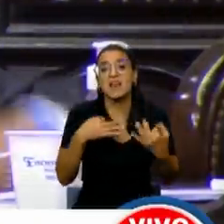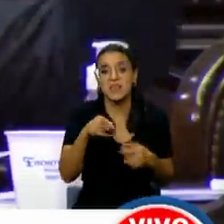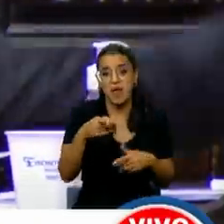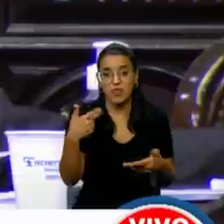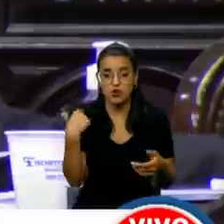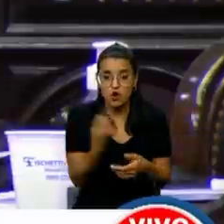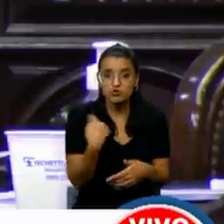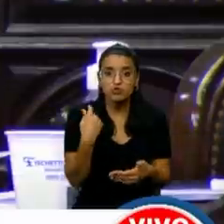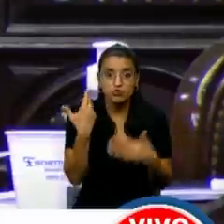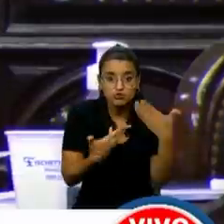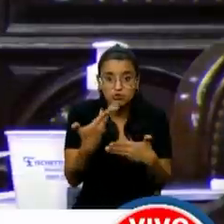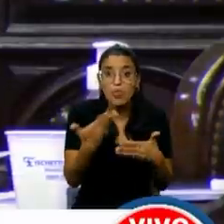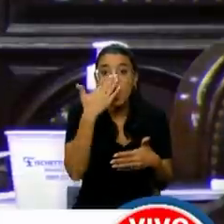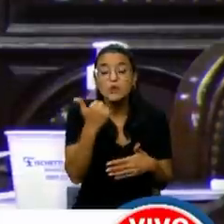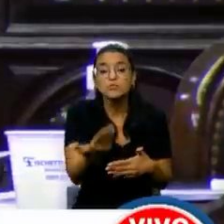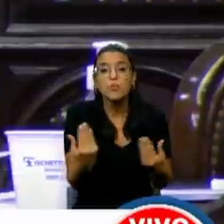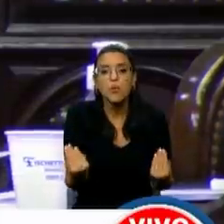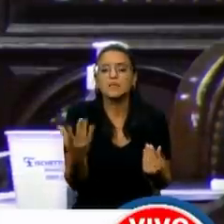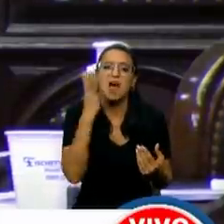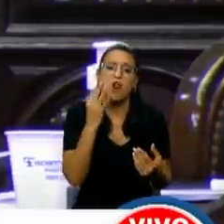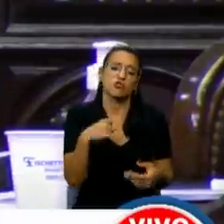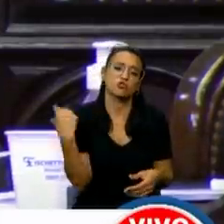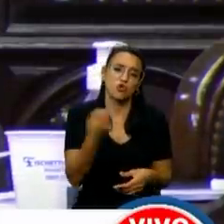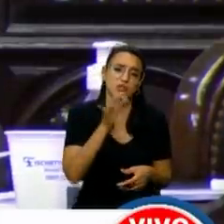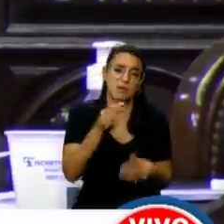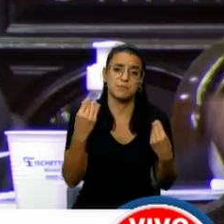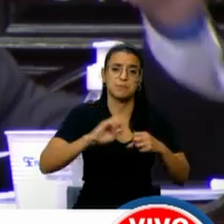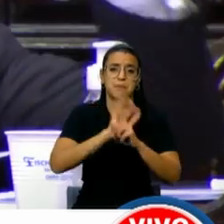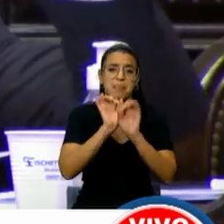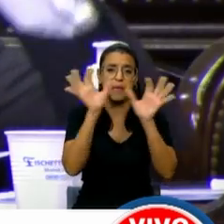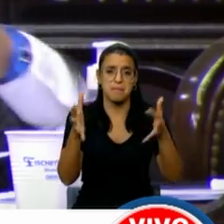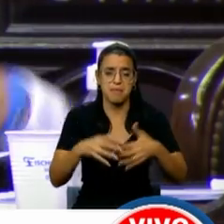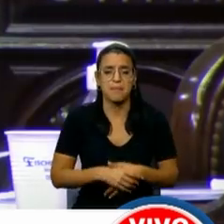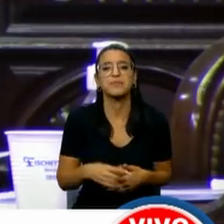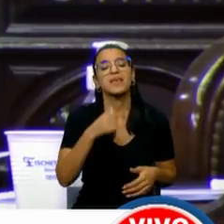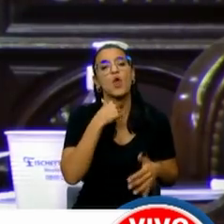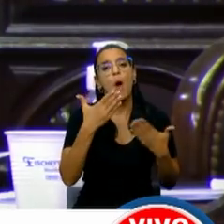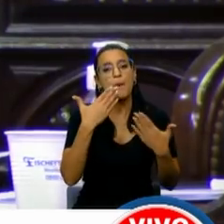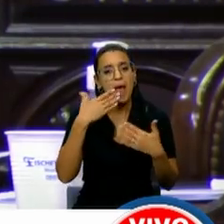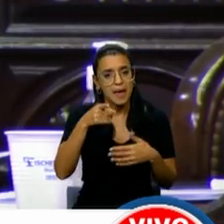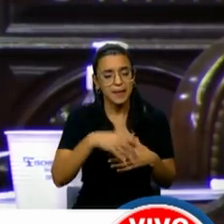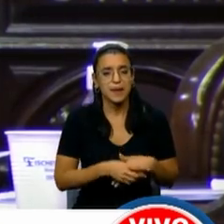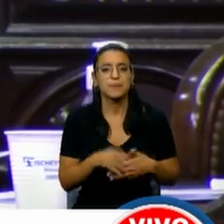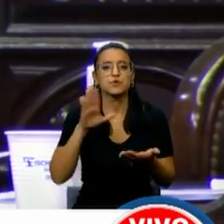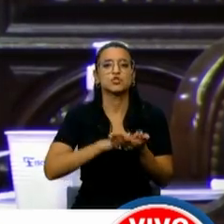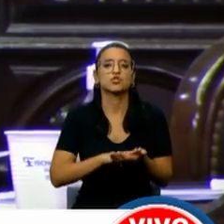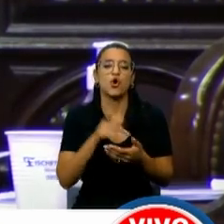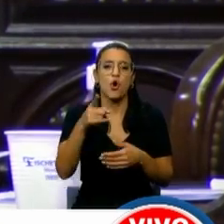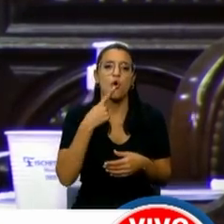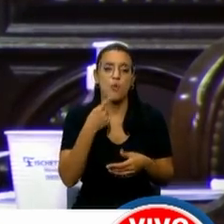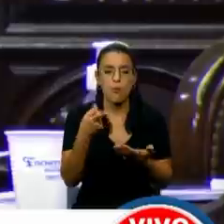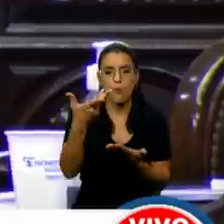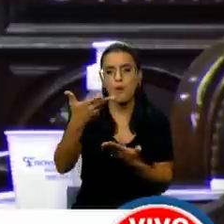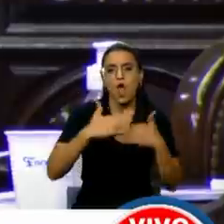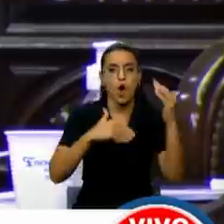enfrentamos y luego algo que todos sabemos la pandemia quiero hablar de las obras en sal de lo que